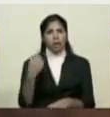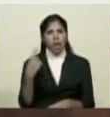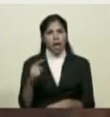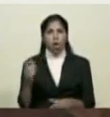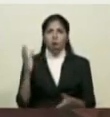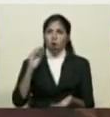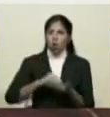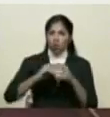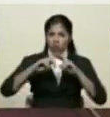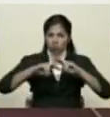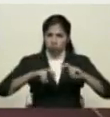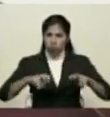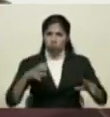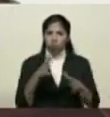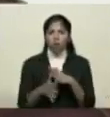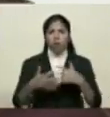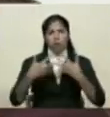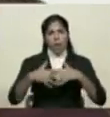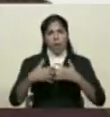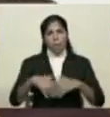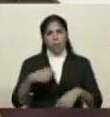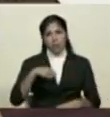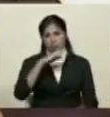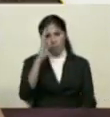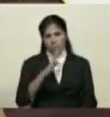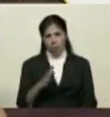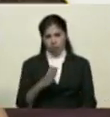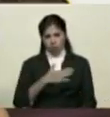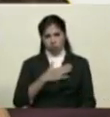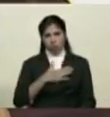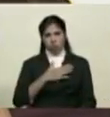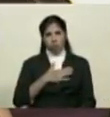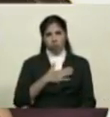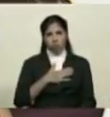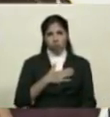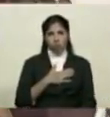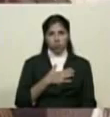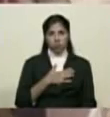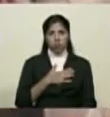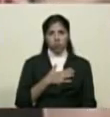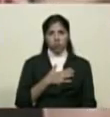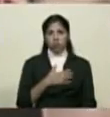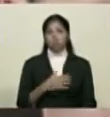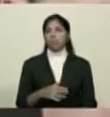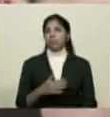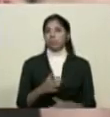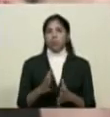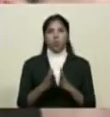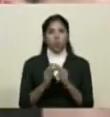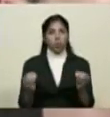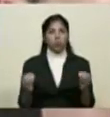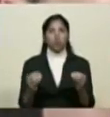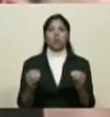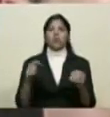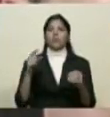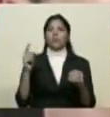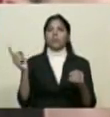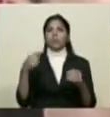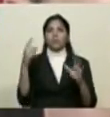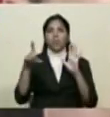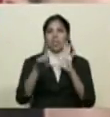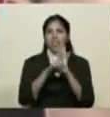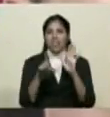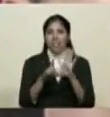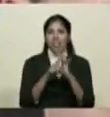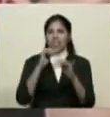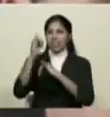investigación relacionada con la empresa a la cual representamos, de conformidad con las disposiciones legales nacionales, así como los